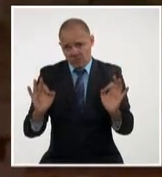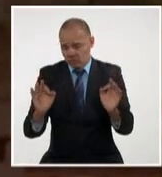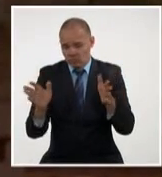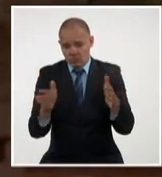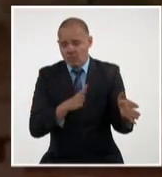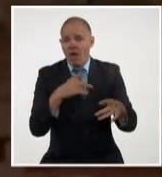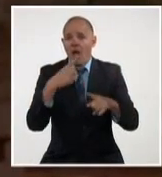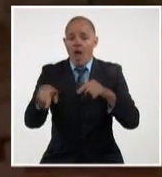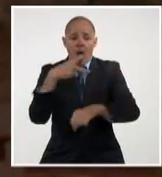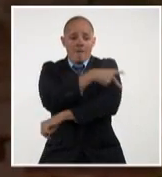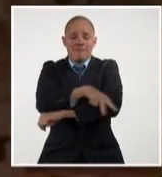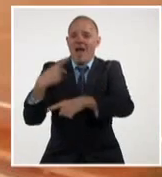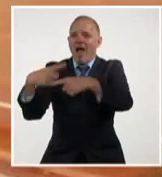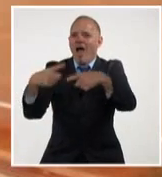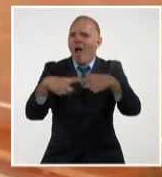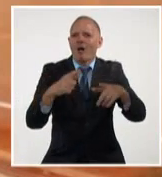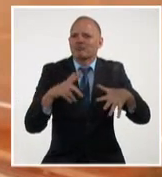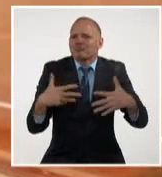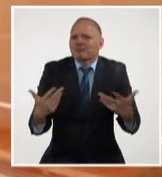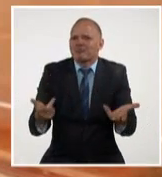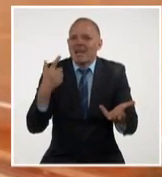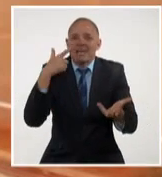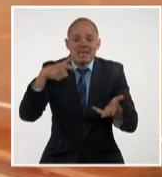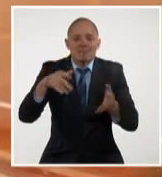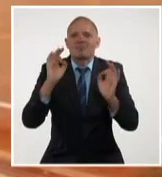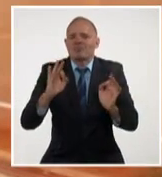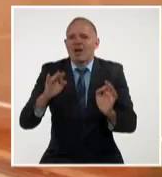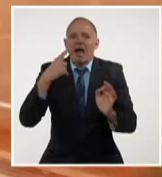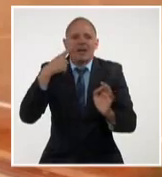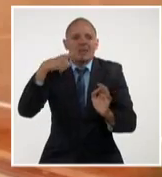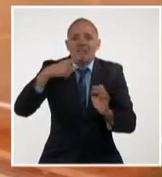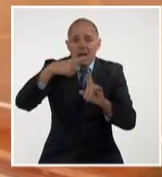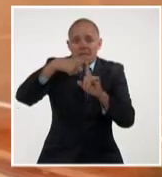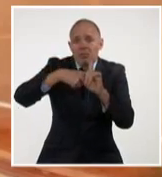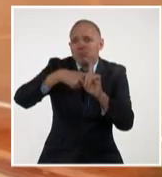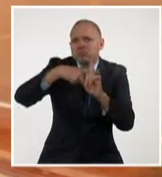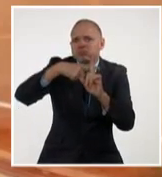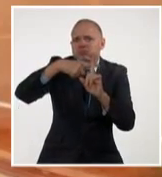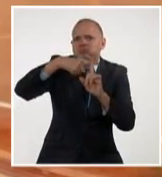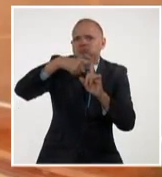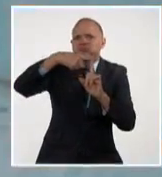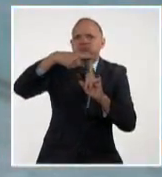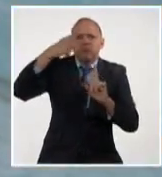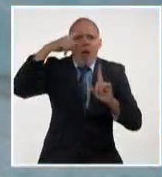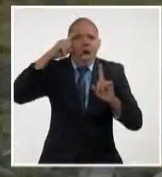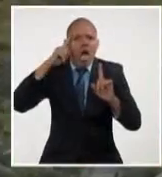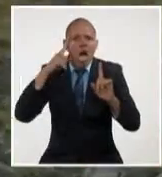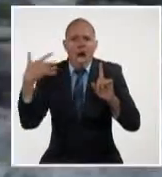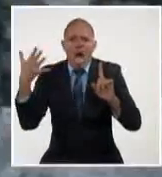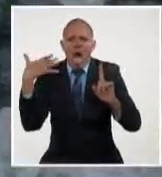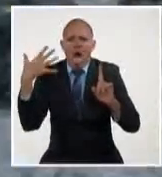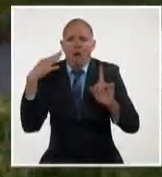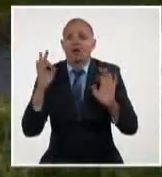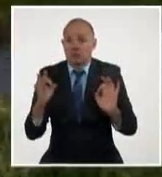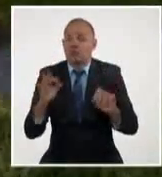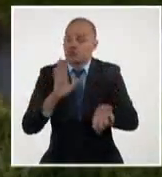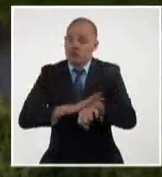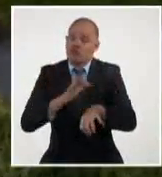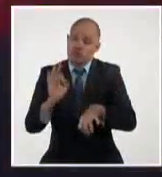países del continente batieron récords de temperatura y emitieron alertas por olas de calor.